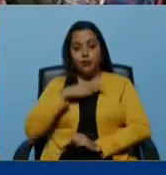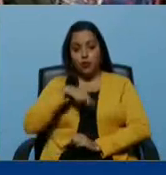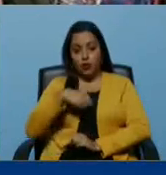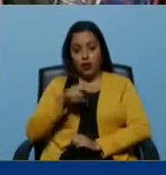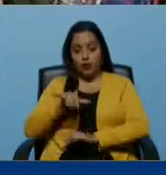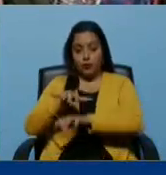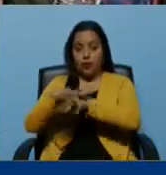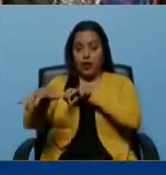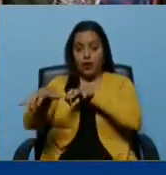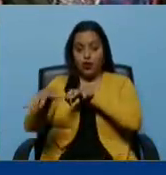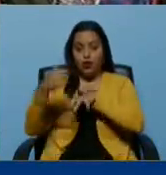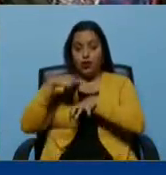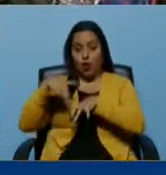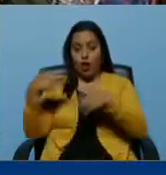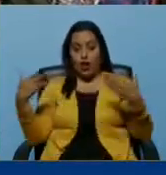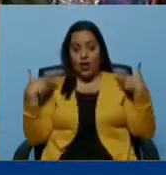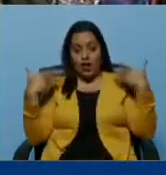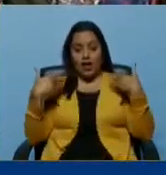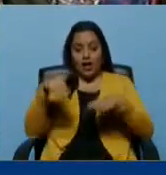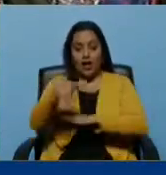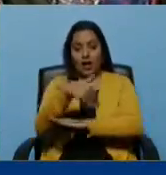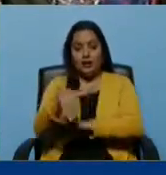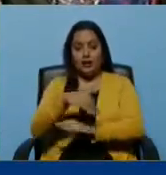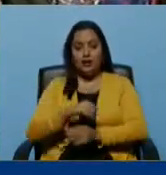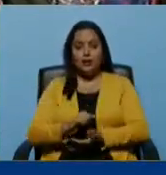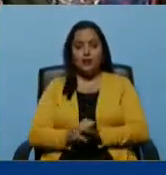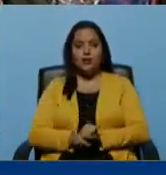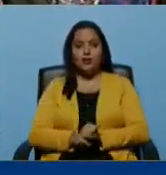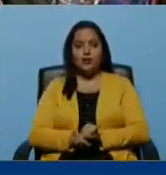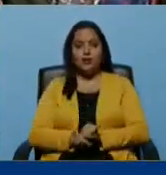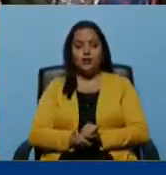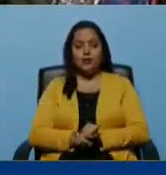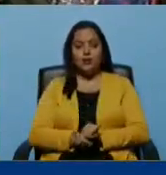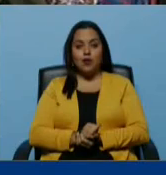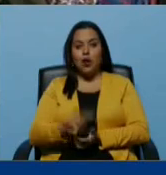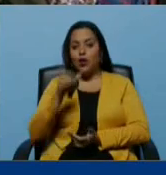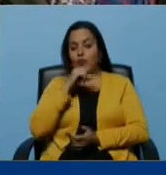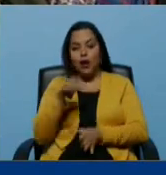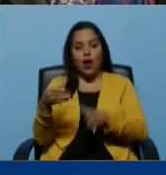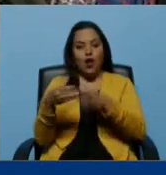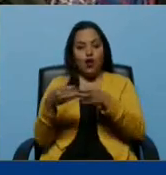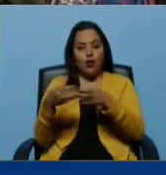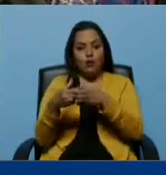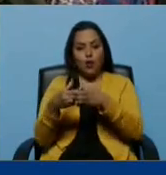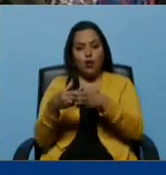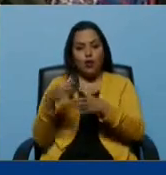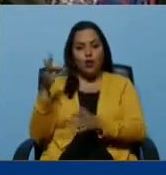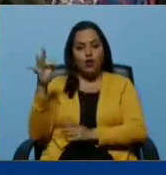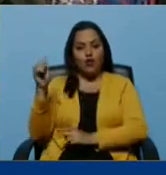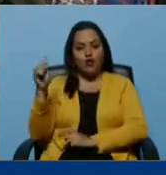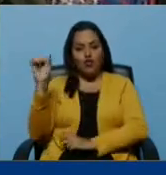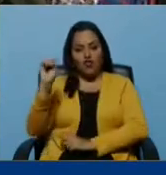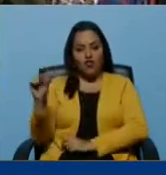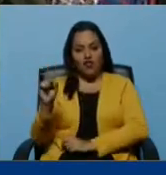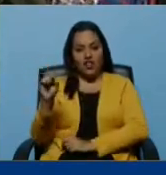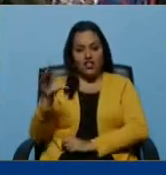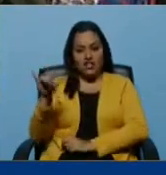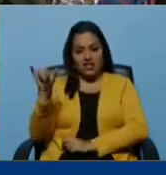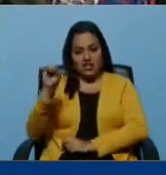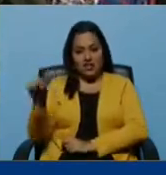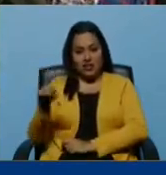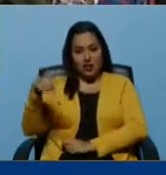mayoría, somos alegría en las calles, no hay fascista con reumatismo que